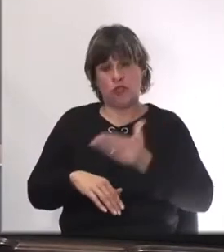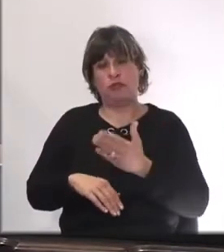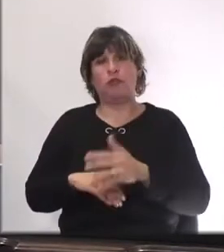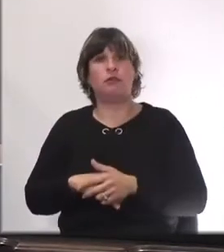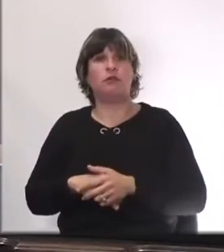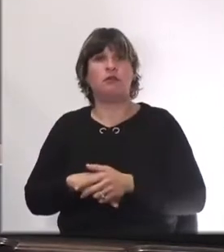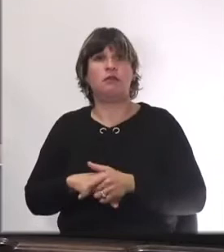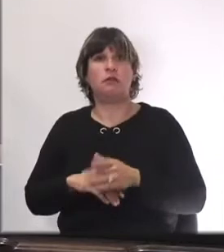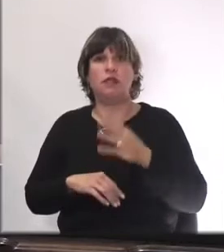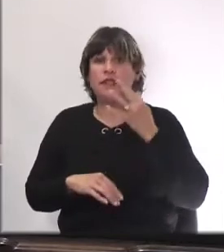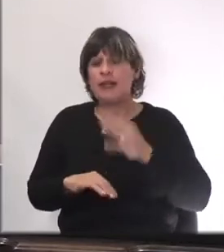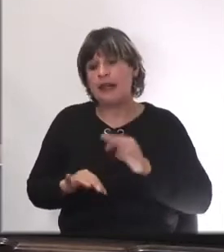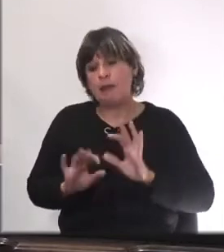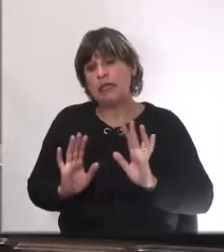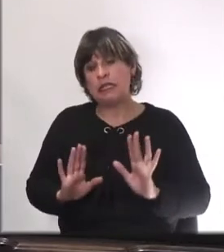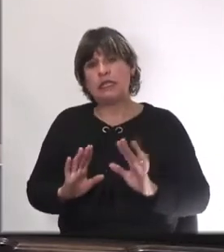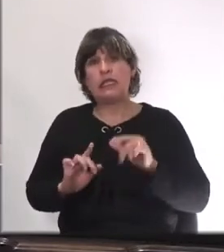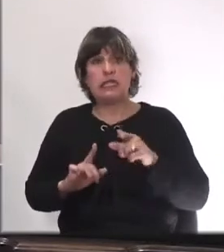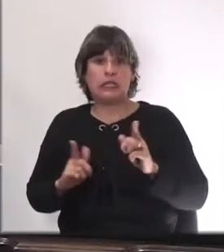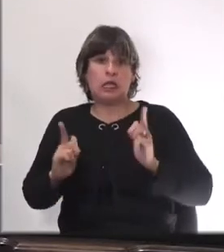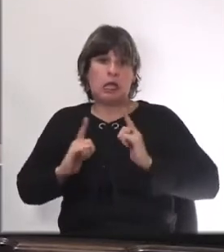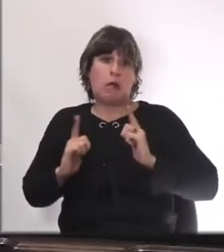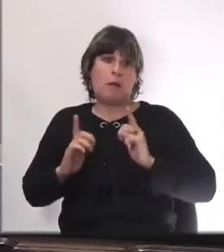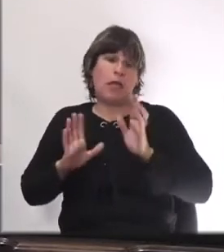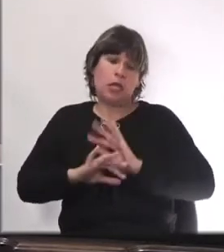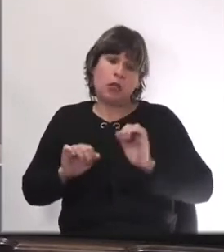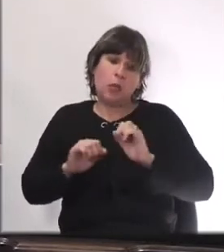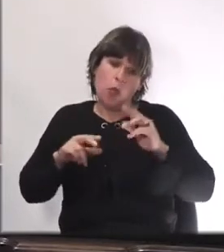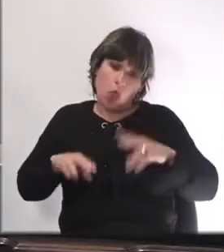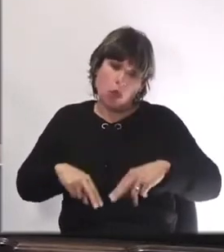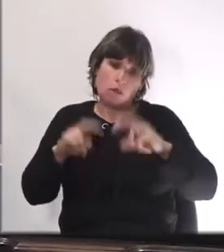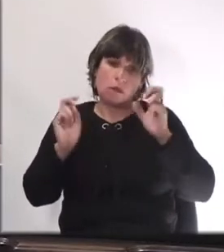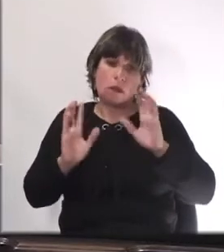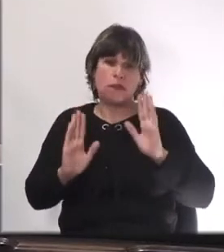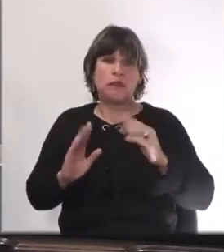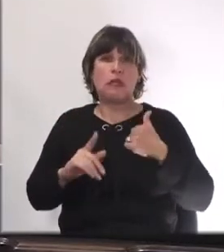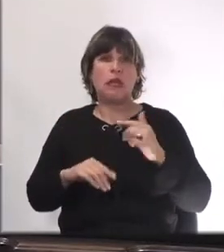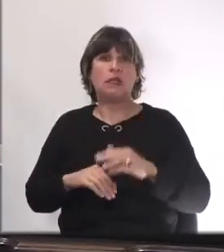Realmente eso esperamos que pueda ser revisado en